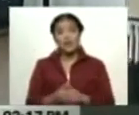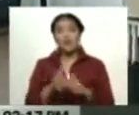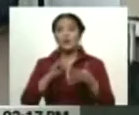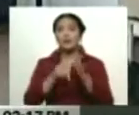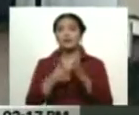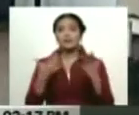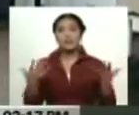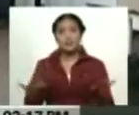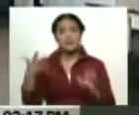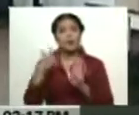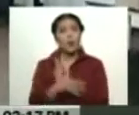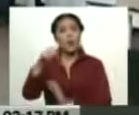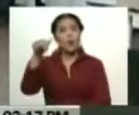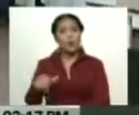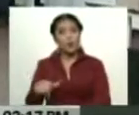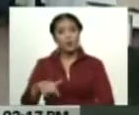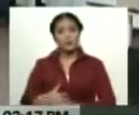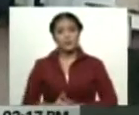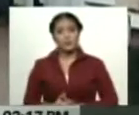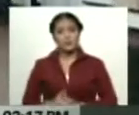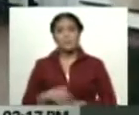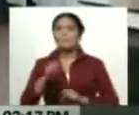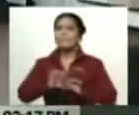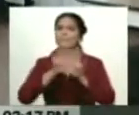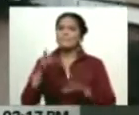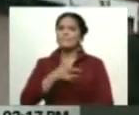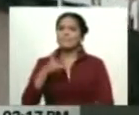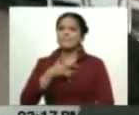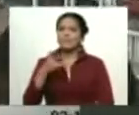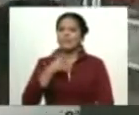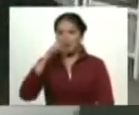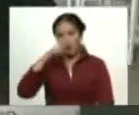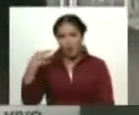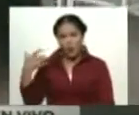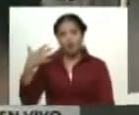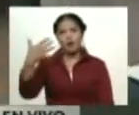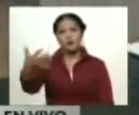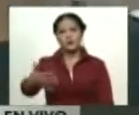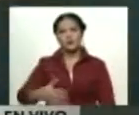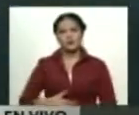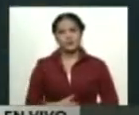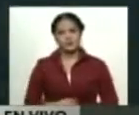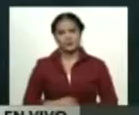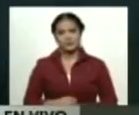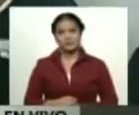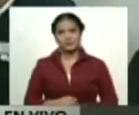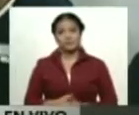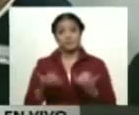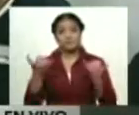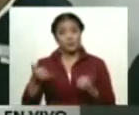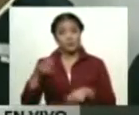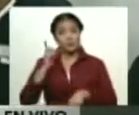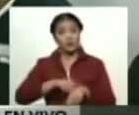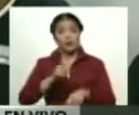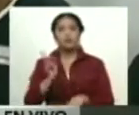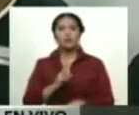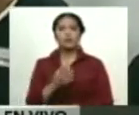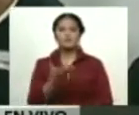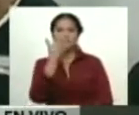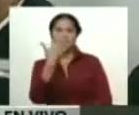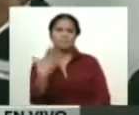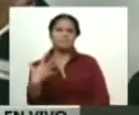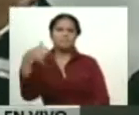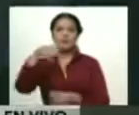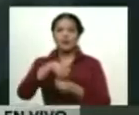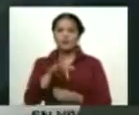significación de lo que está ocurriendo el día de hoy obviamente se hará sentir en los años venideros. Estamos en una encrucijada y no una simple elección de carácter